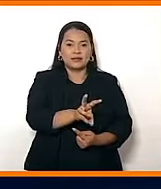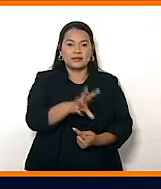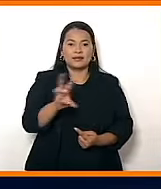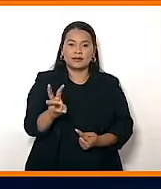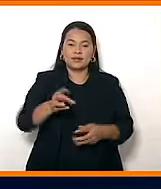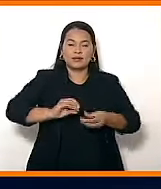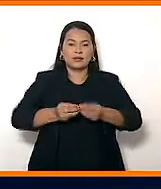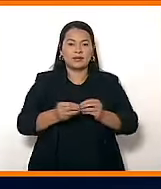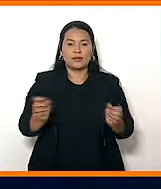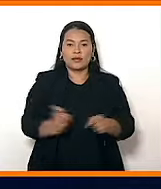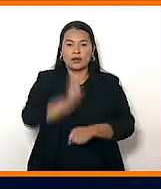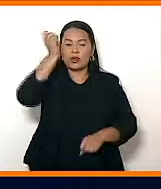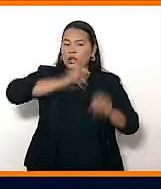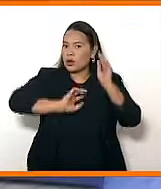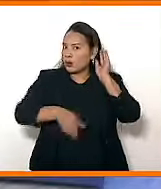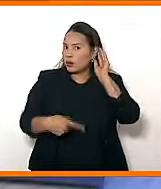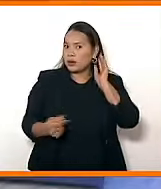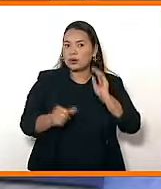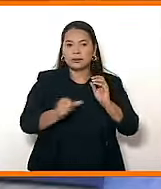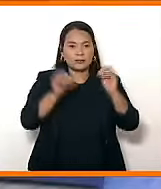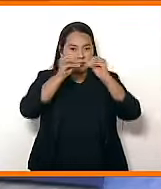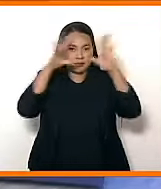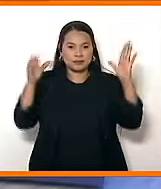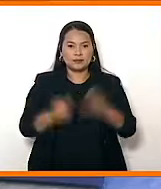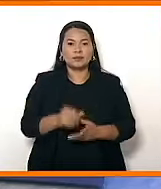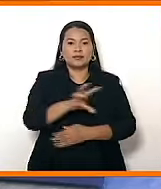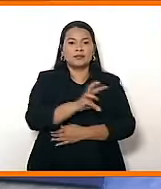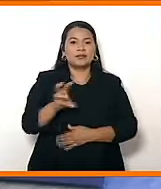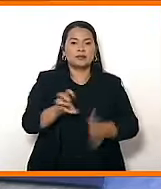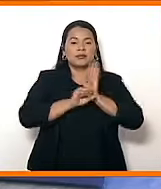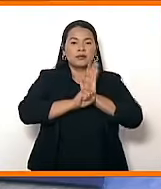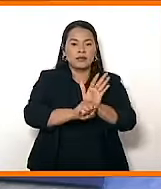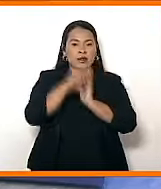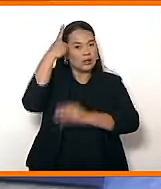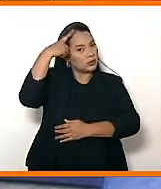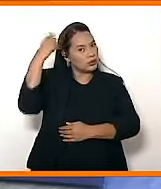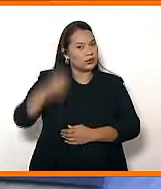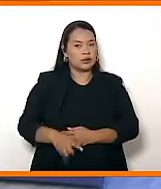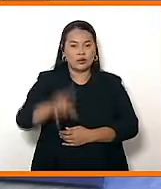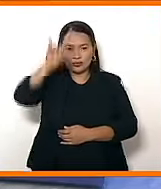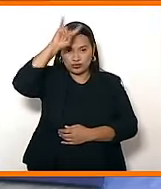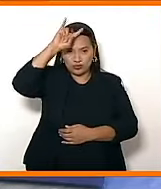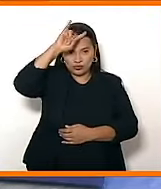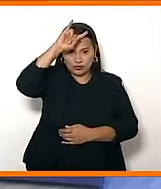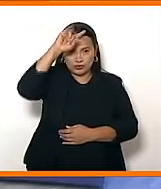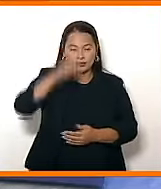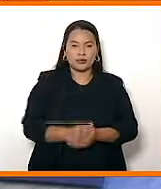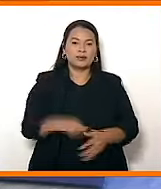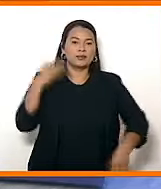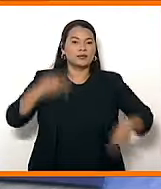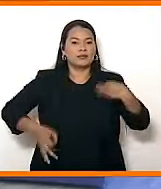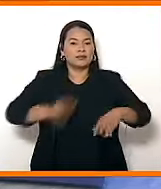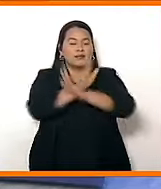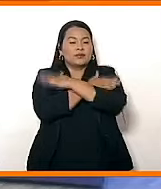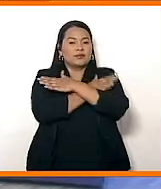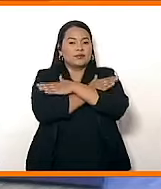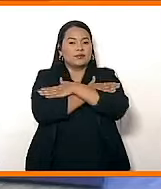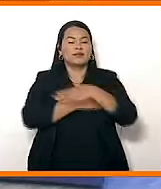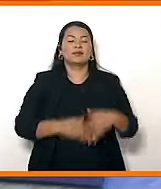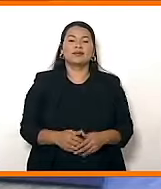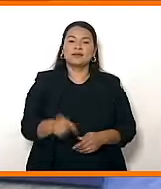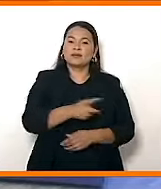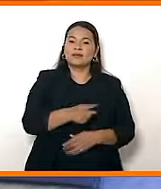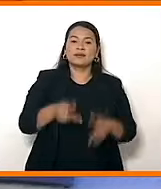El número afortunado en diaria esta mañana es el 66 con su símbolo de sueños diablo. Muchas felicidades. Si fuiste